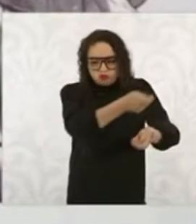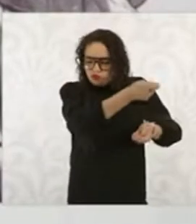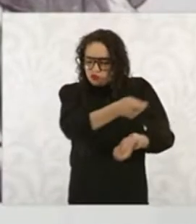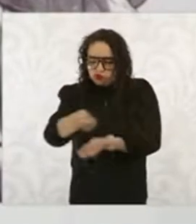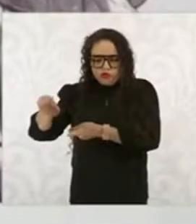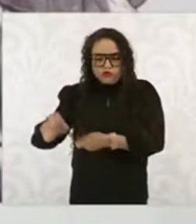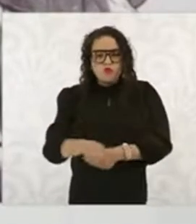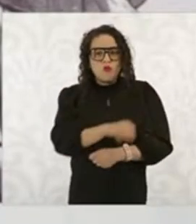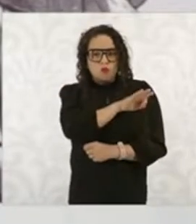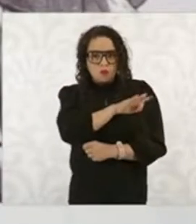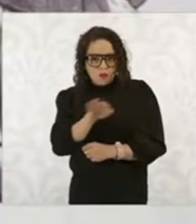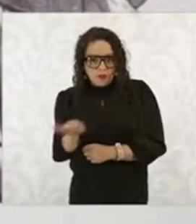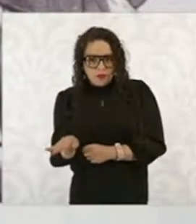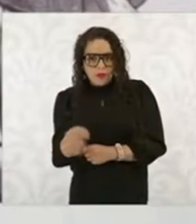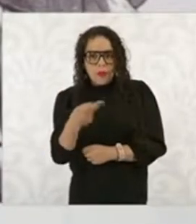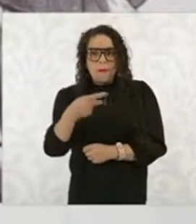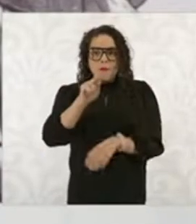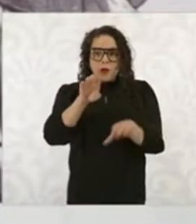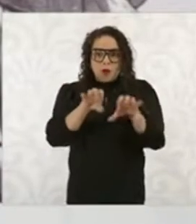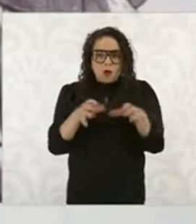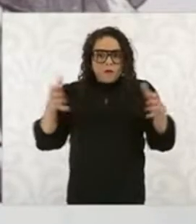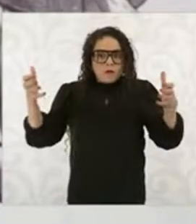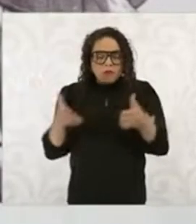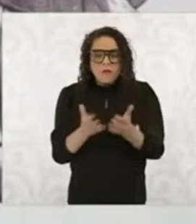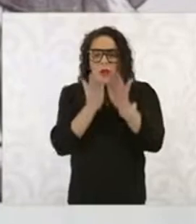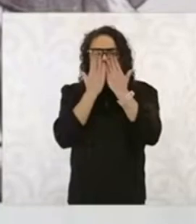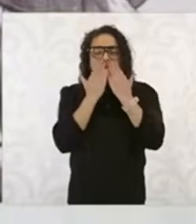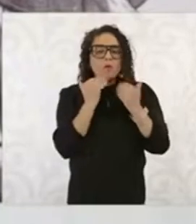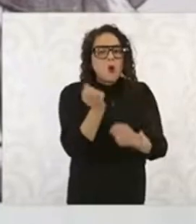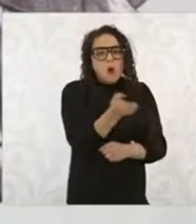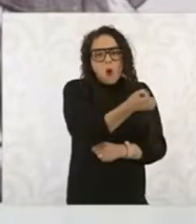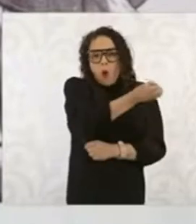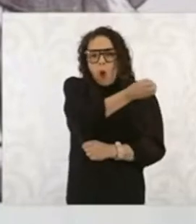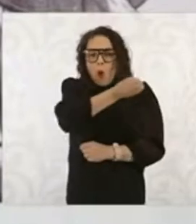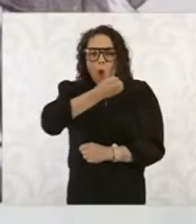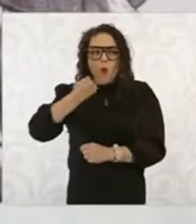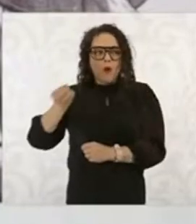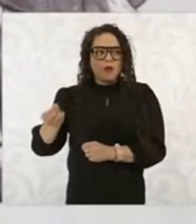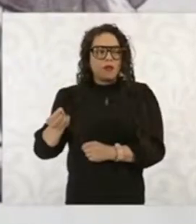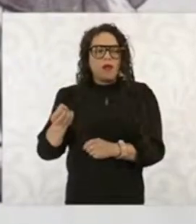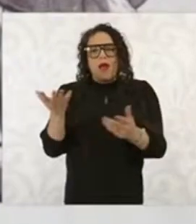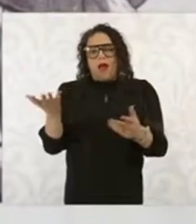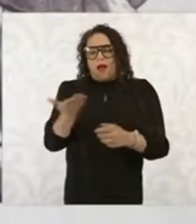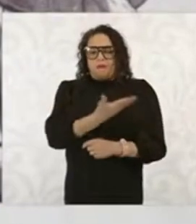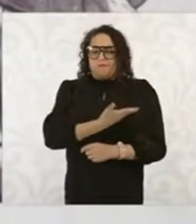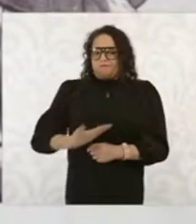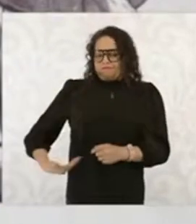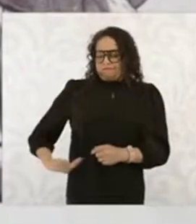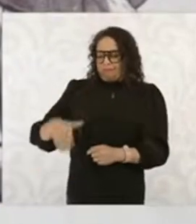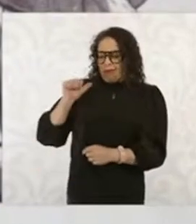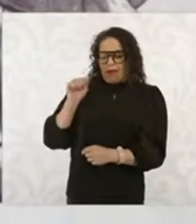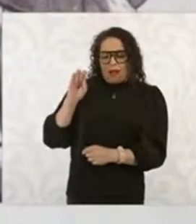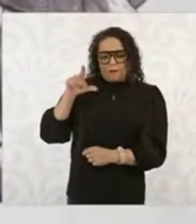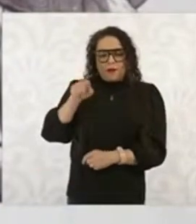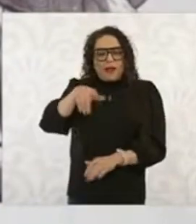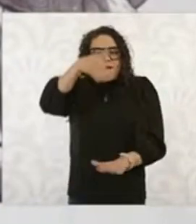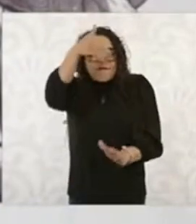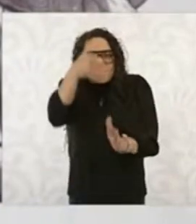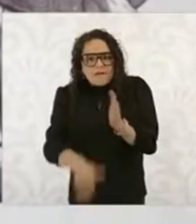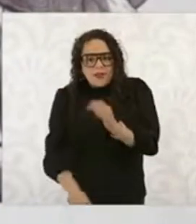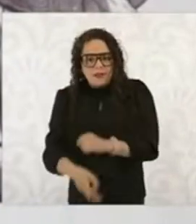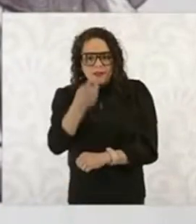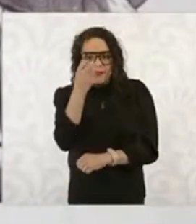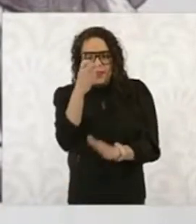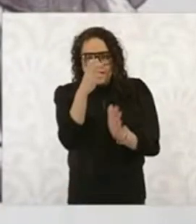pues desorden en la manera que se había hecho. Ya el presidente López Obrador no le dio tiempo de poner esto en